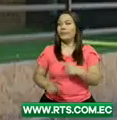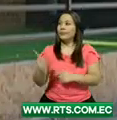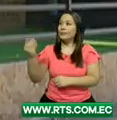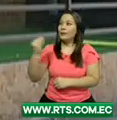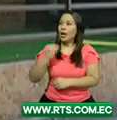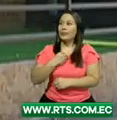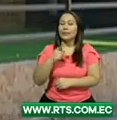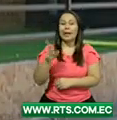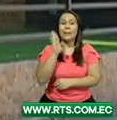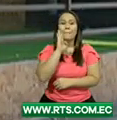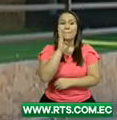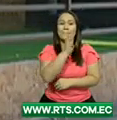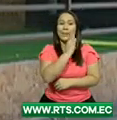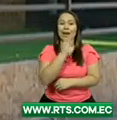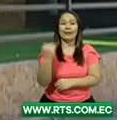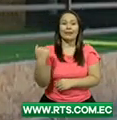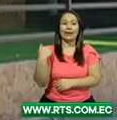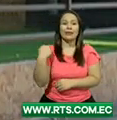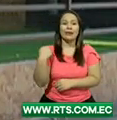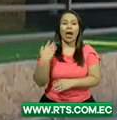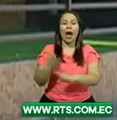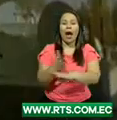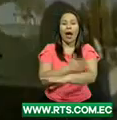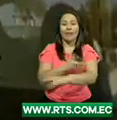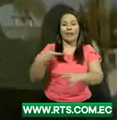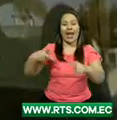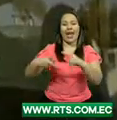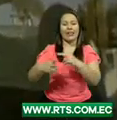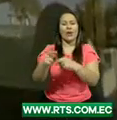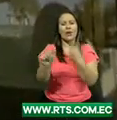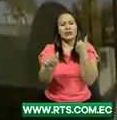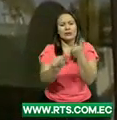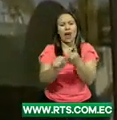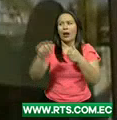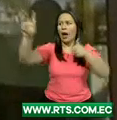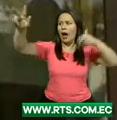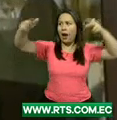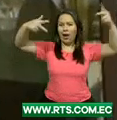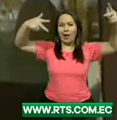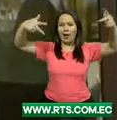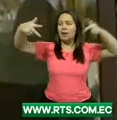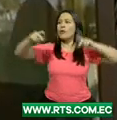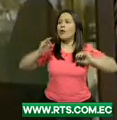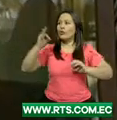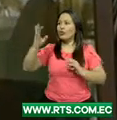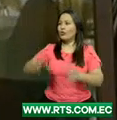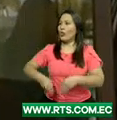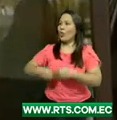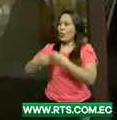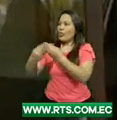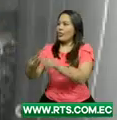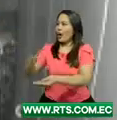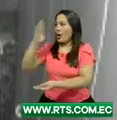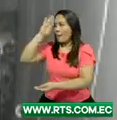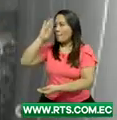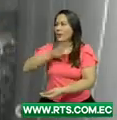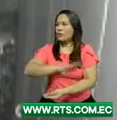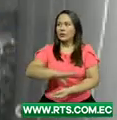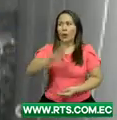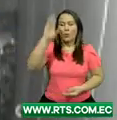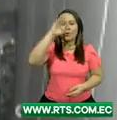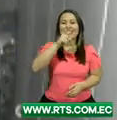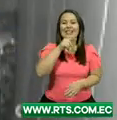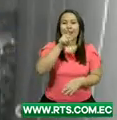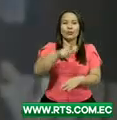bar tenía apenas unos días de haber sido inaugurado los registros de cámaras de seguridad permitirán a la policía dar con el paradero de los